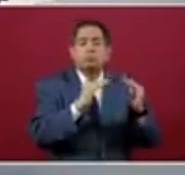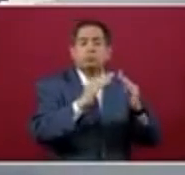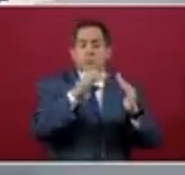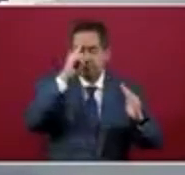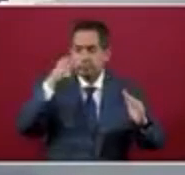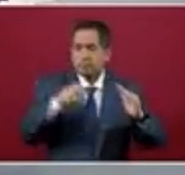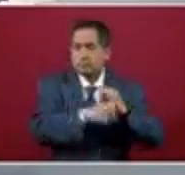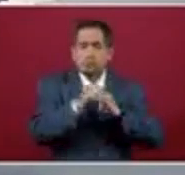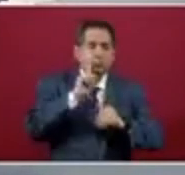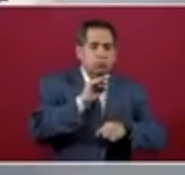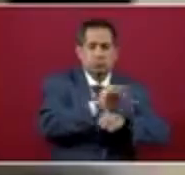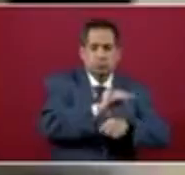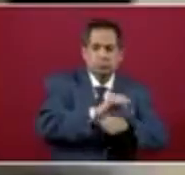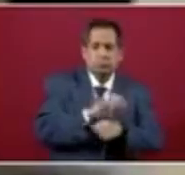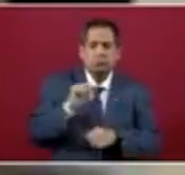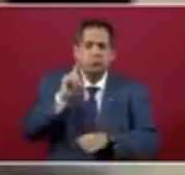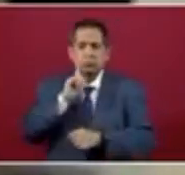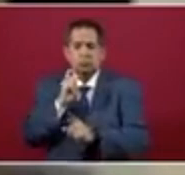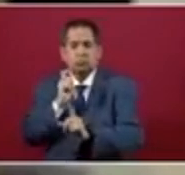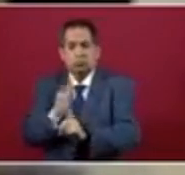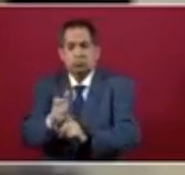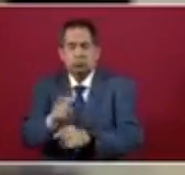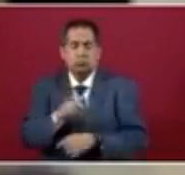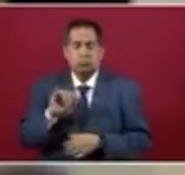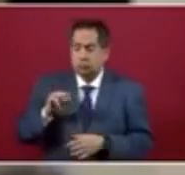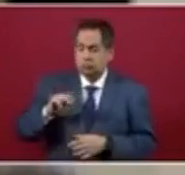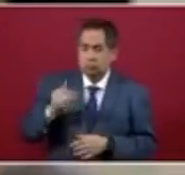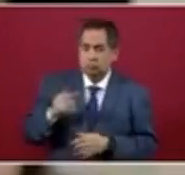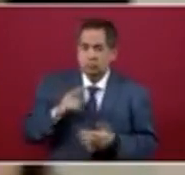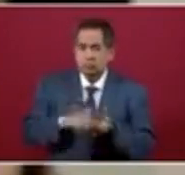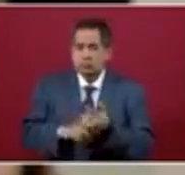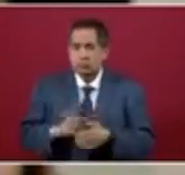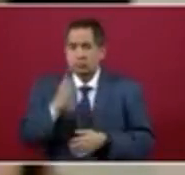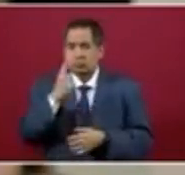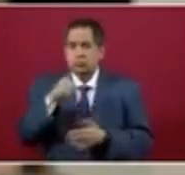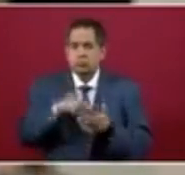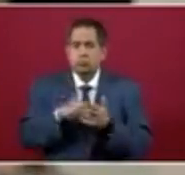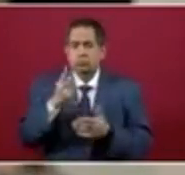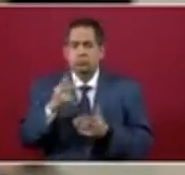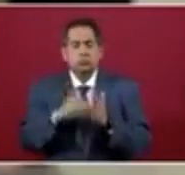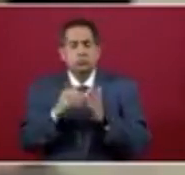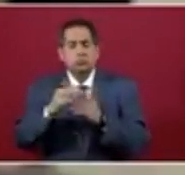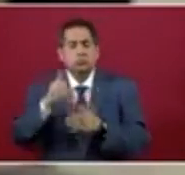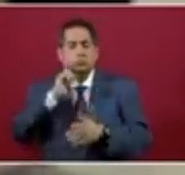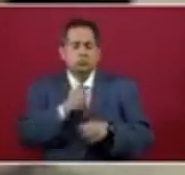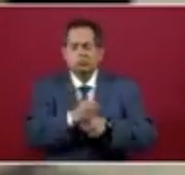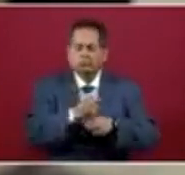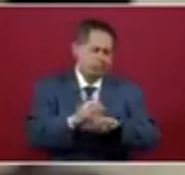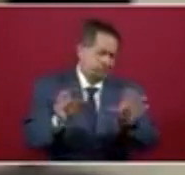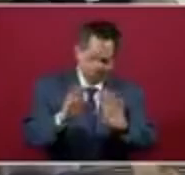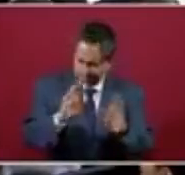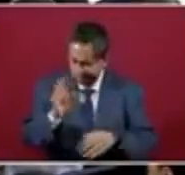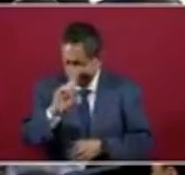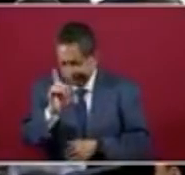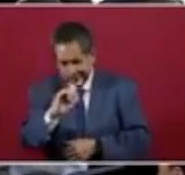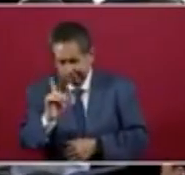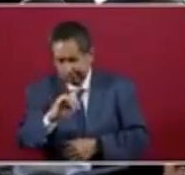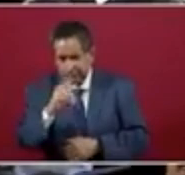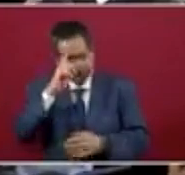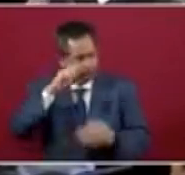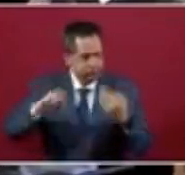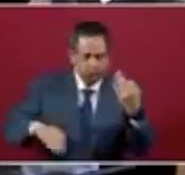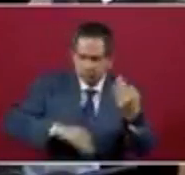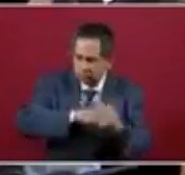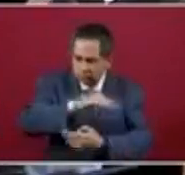las mujeres de manera directa? Porque según el INEGI hay 1.2 millones de mujeres golpeadas por sus parejas. No. Para todas